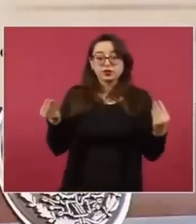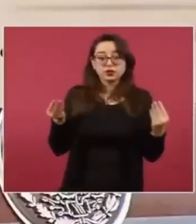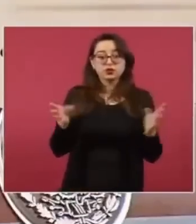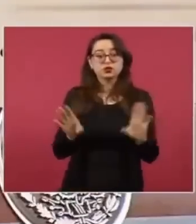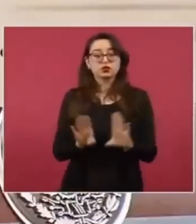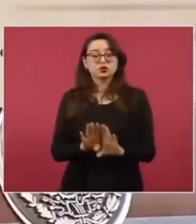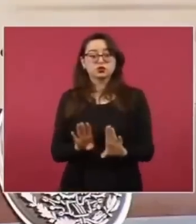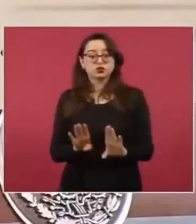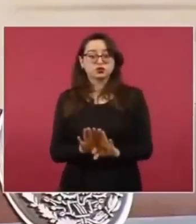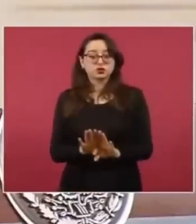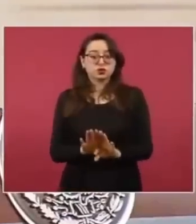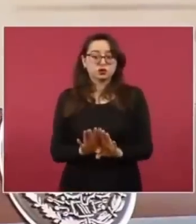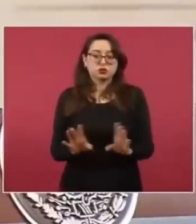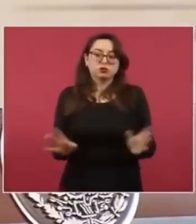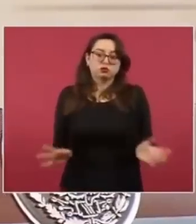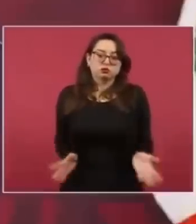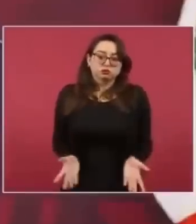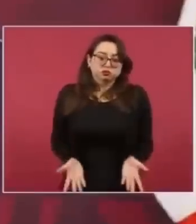Como lo estoy planteando,